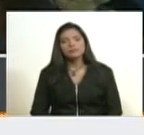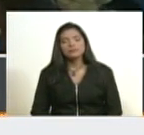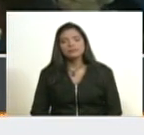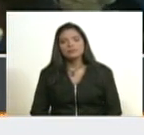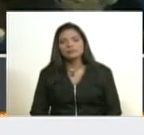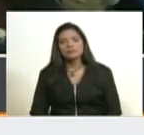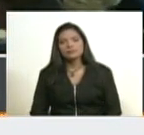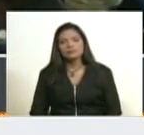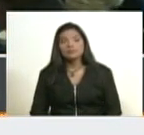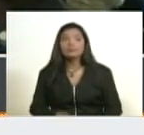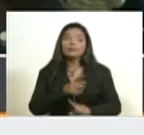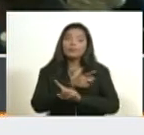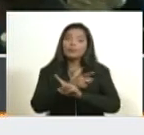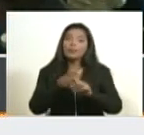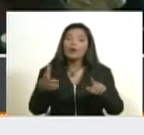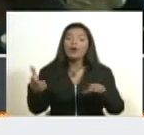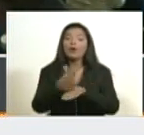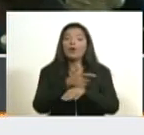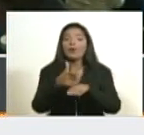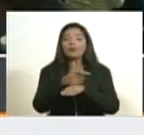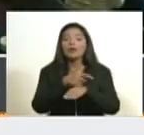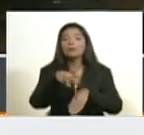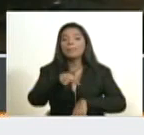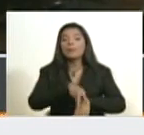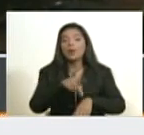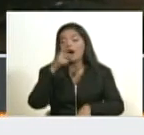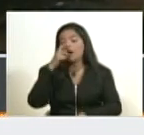Y el gobierno de Paraguay, el año pasado,